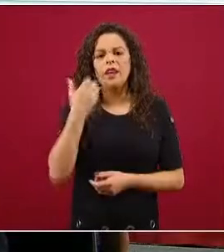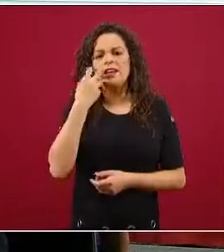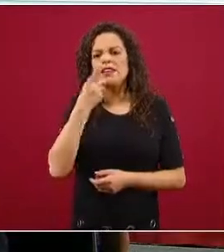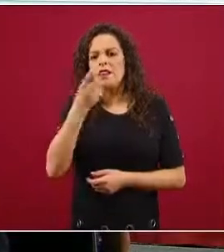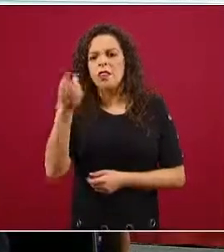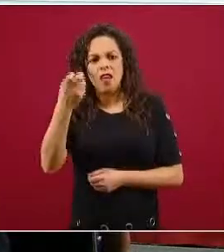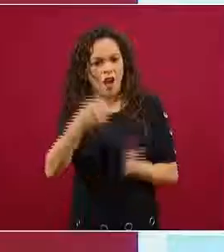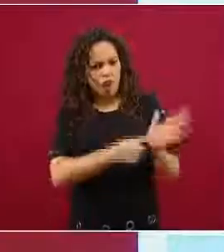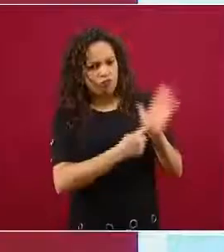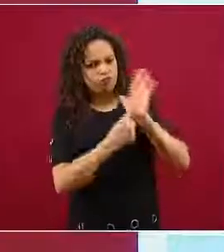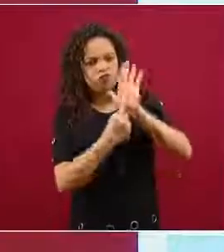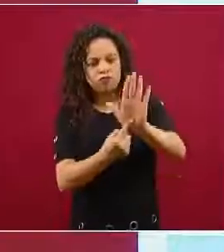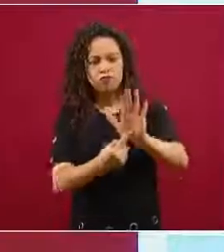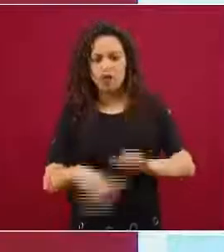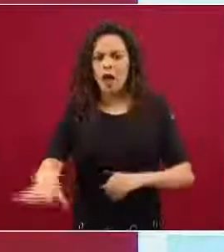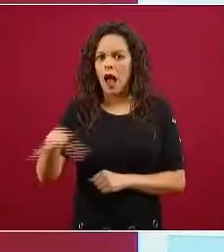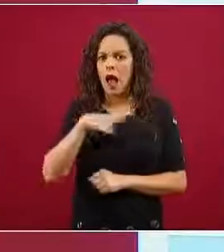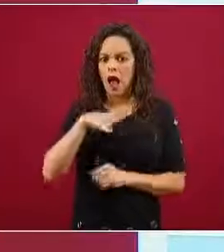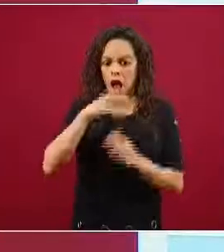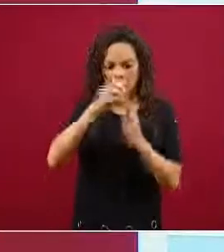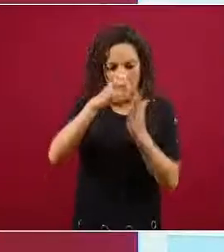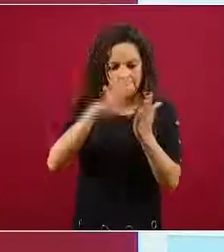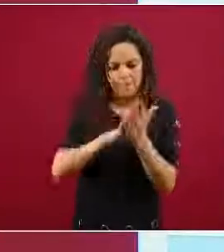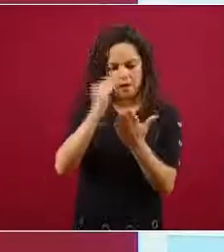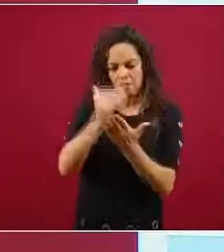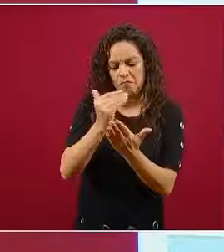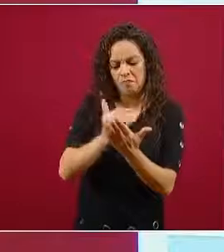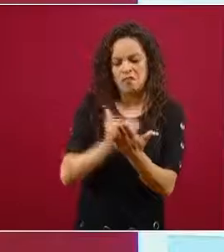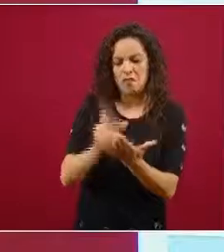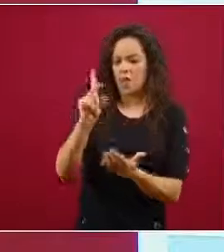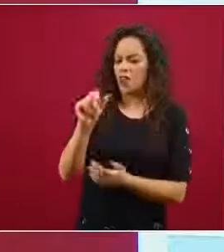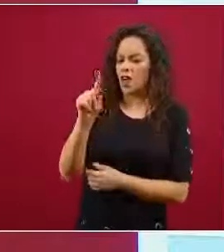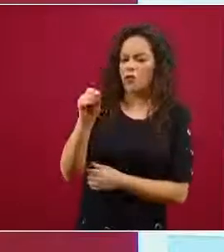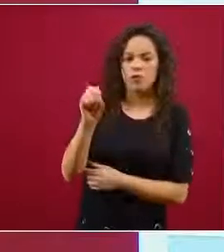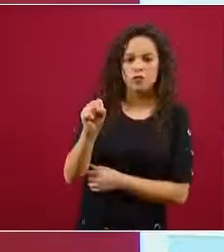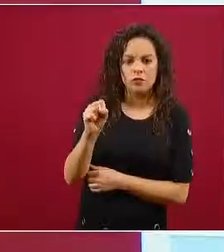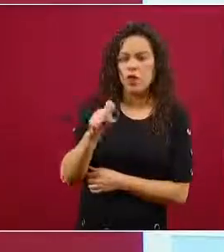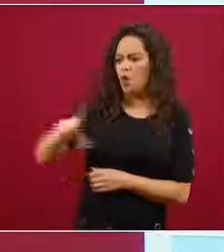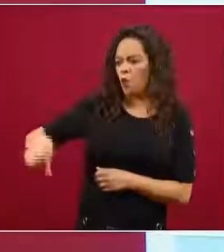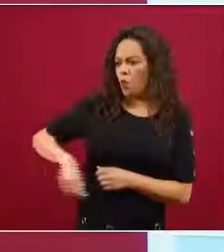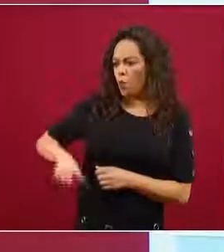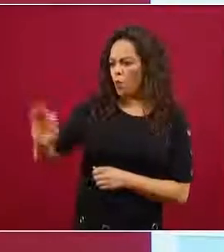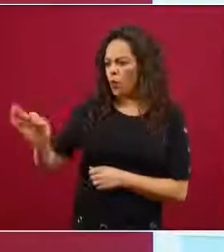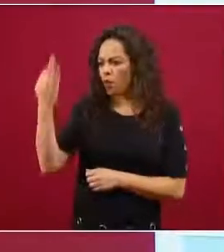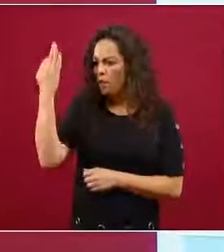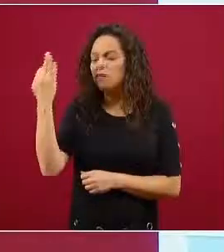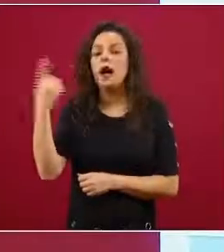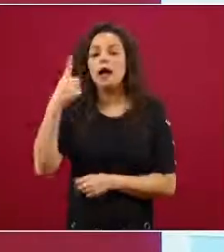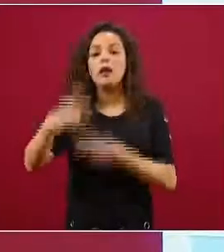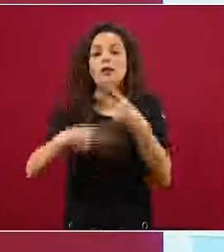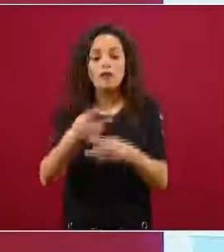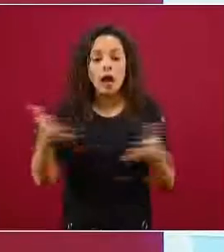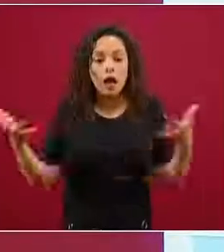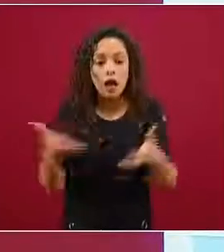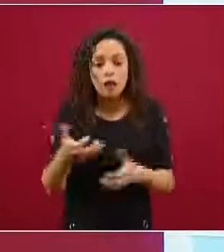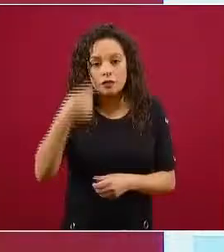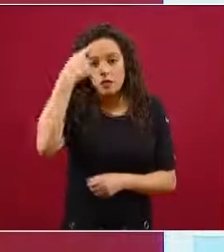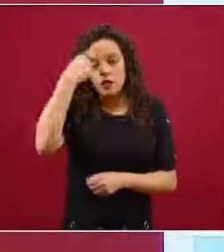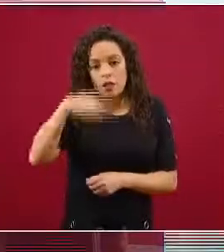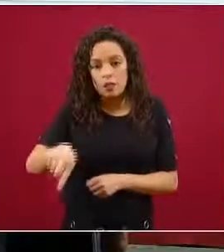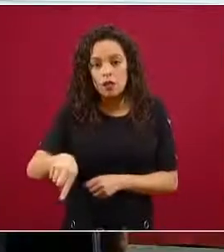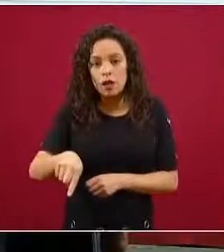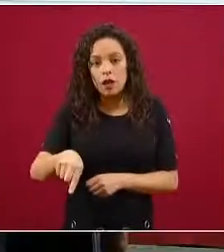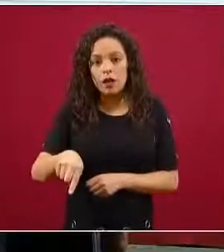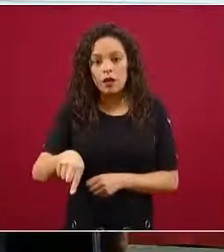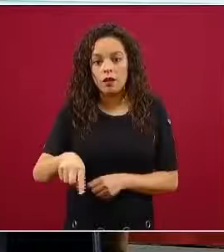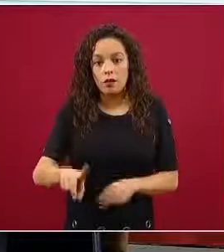que tenemos registrada en los datos y cómo actúa el gobierno federal para implementar acciones alrededor de lo